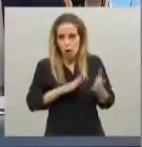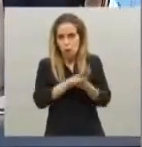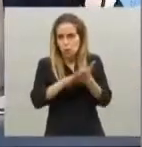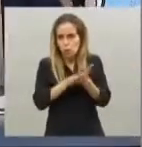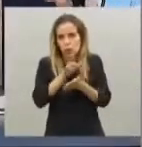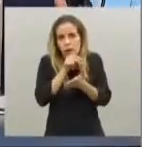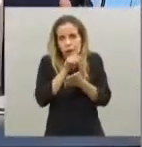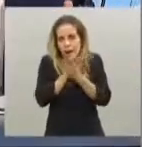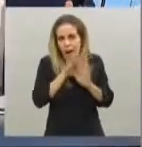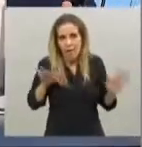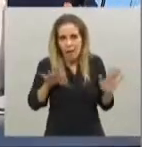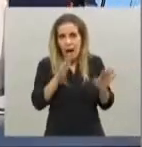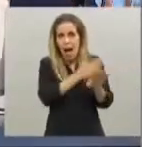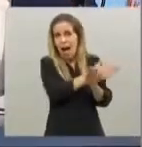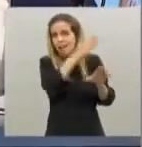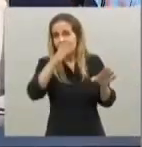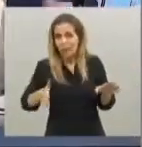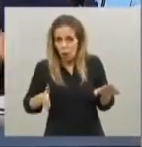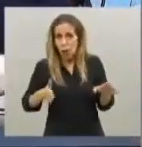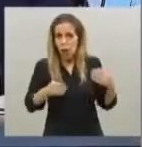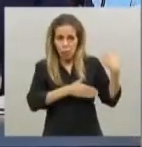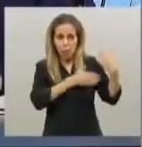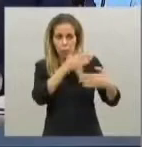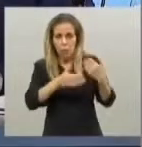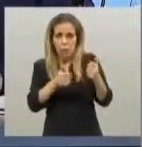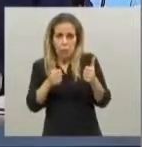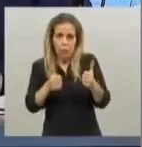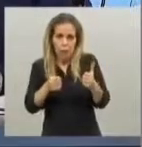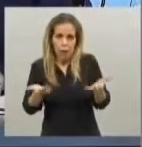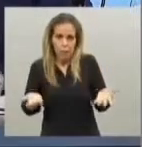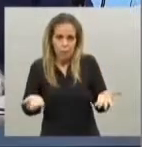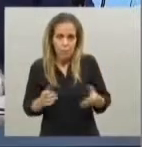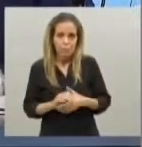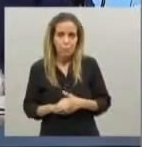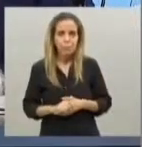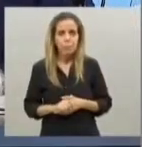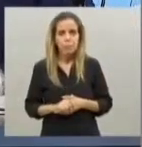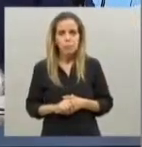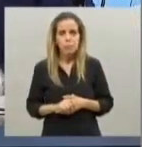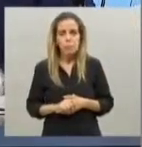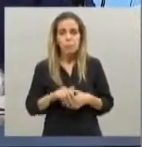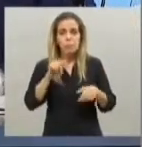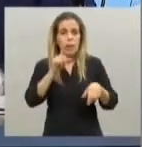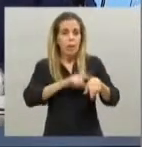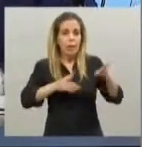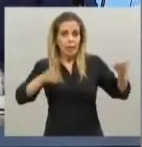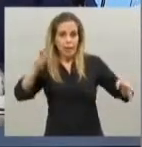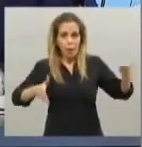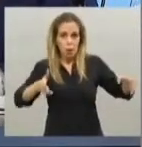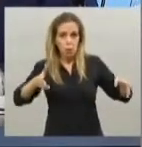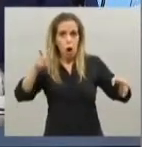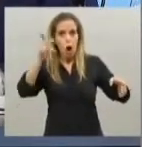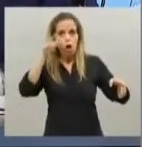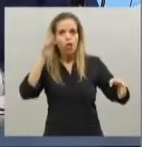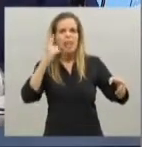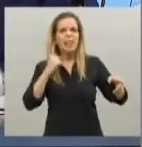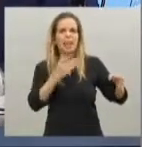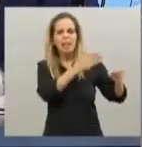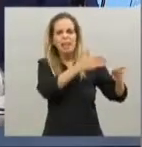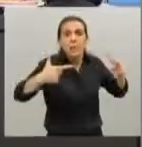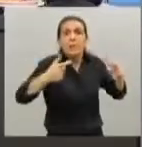pasa el tiempo, se vuelven más complejos. Doctor, lo escuchaba atentamente y me preguntaba como médico